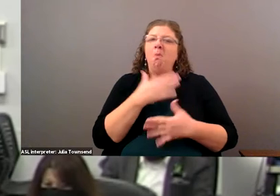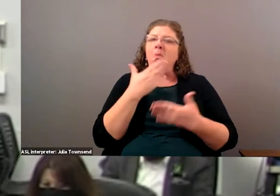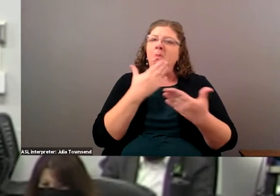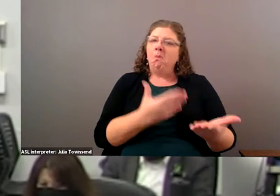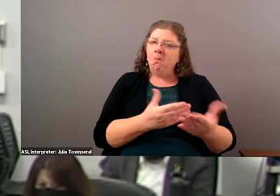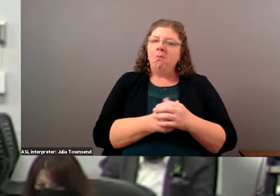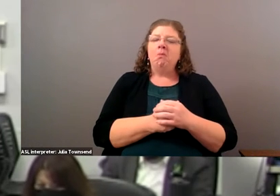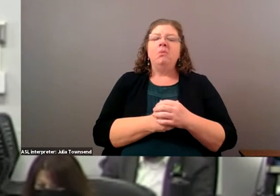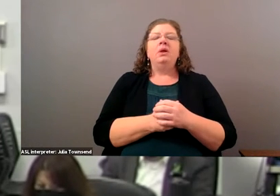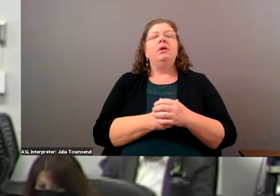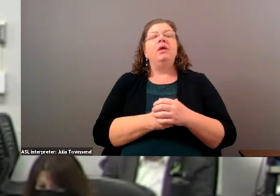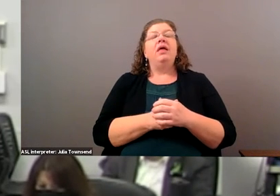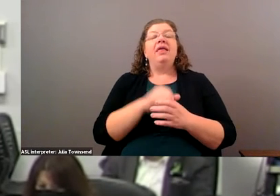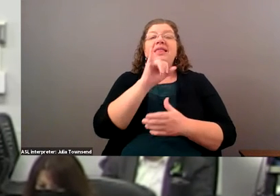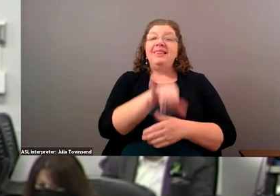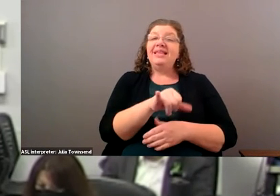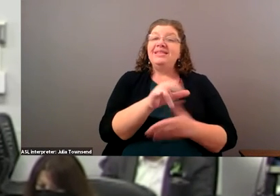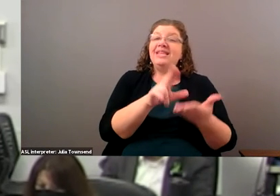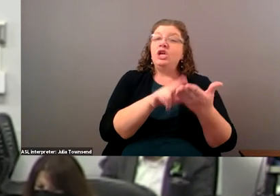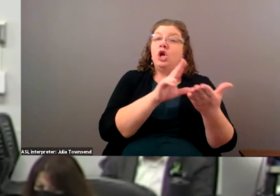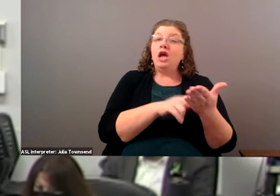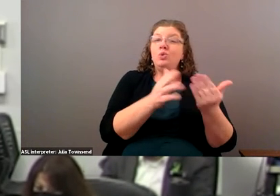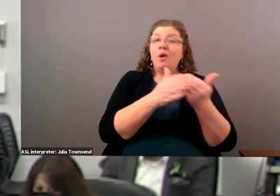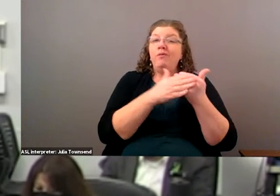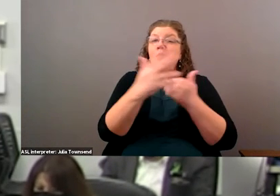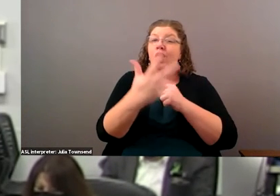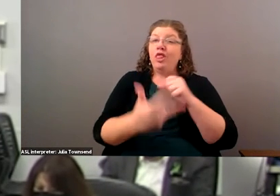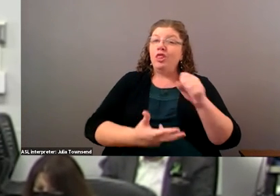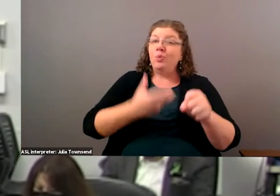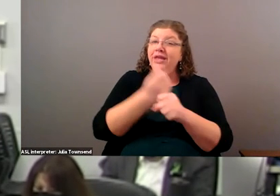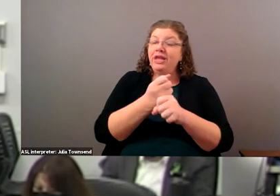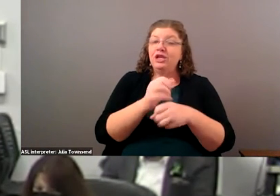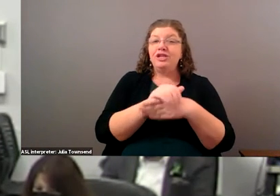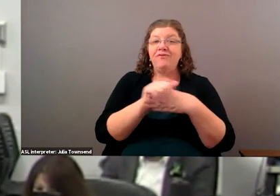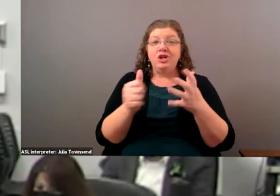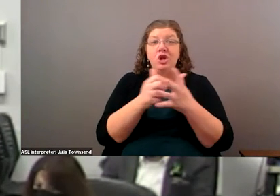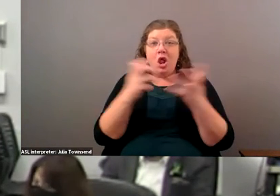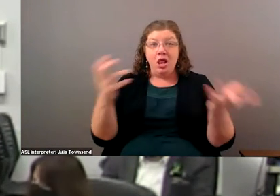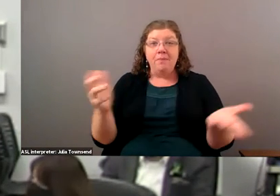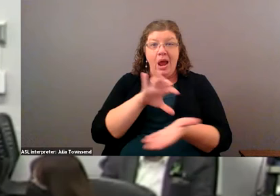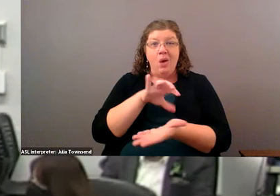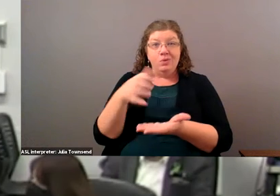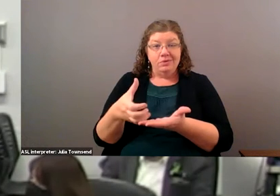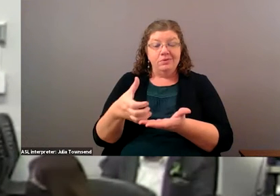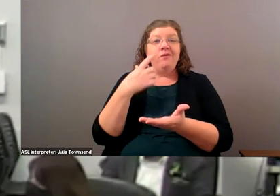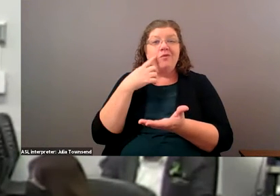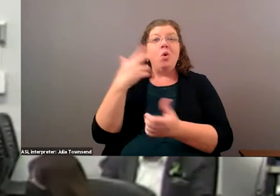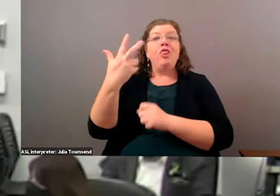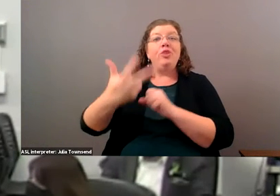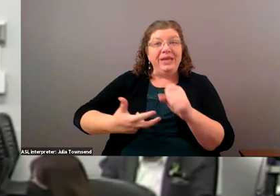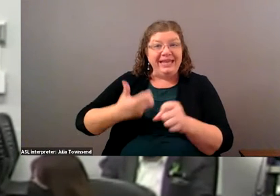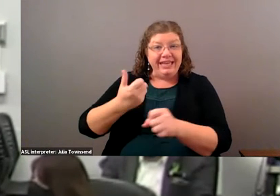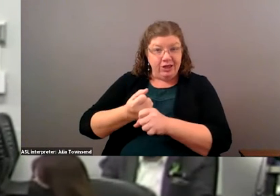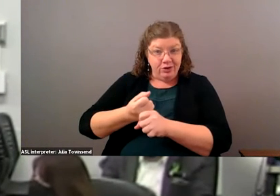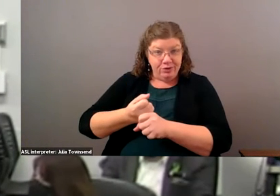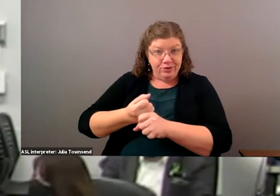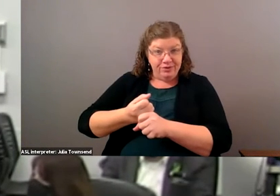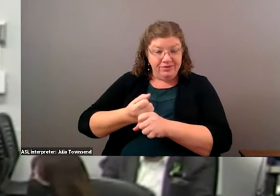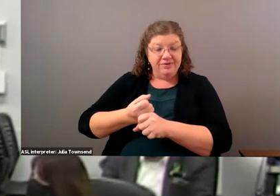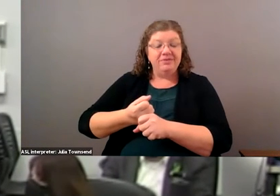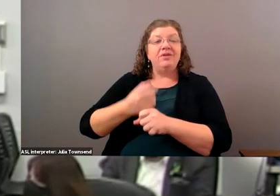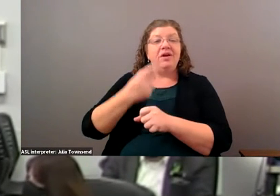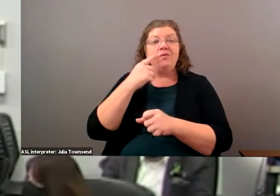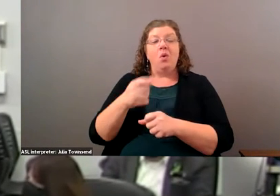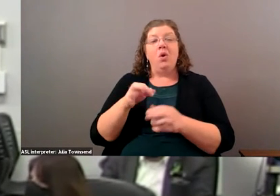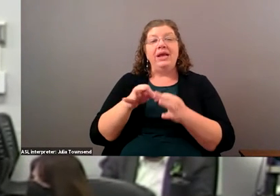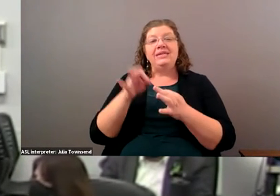esto es un contrato por 3 años, así que la cantidad de dólares es para el contrato de 3 años y la extensión de 3 años de Gizmos,